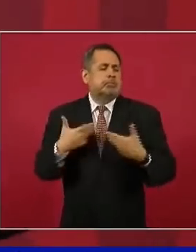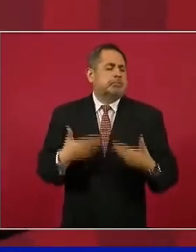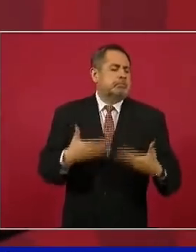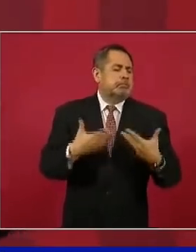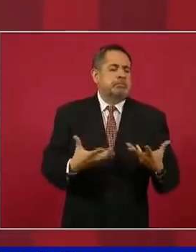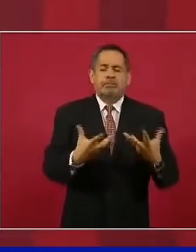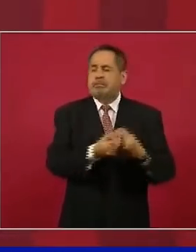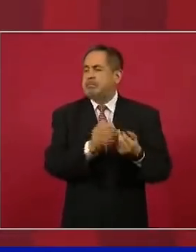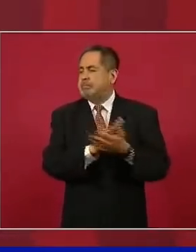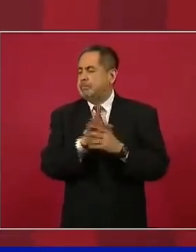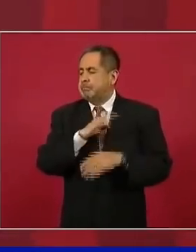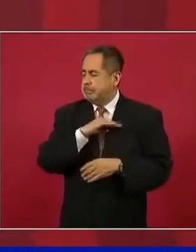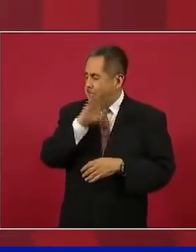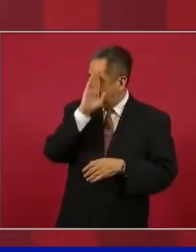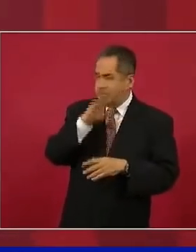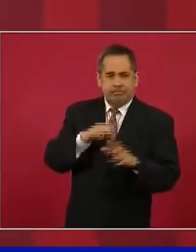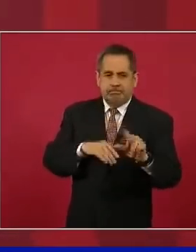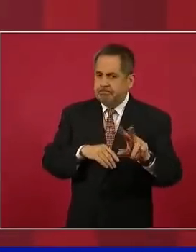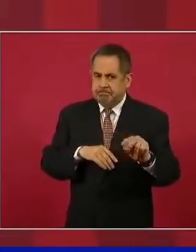que los que estamos aquí